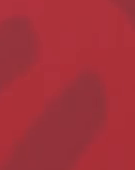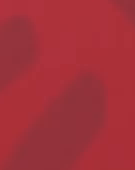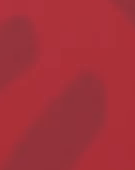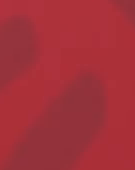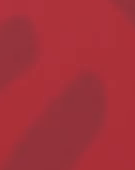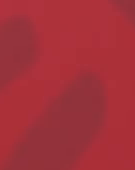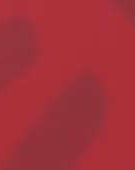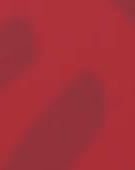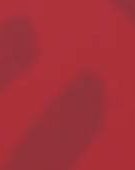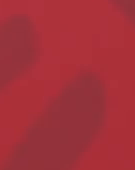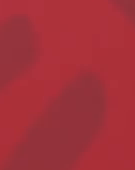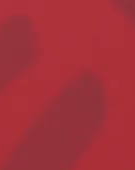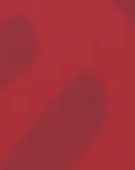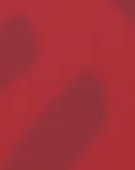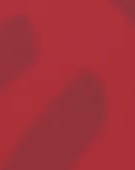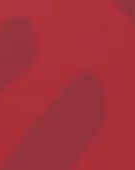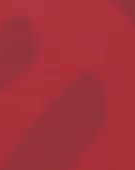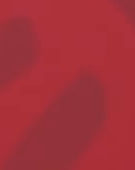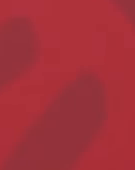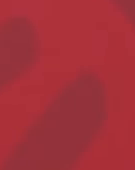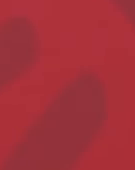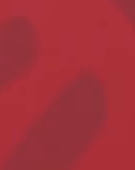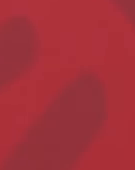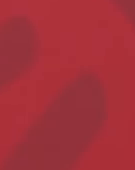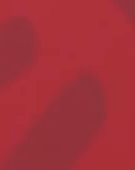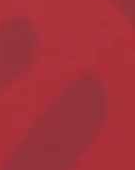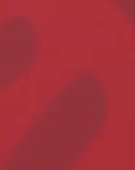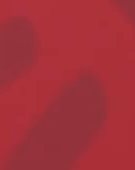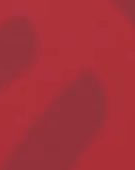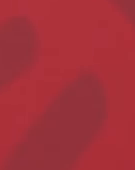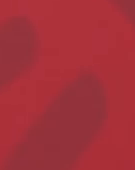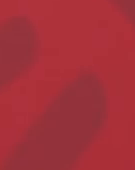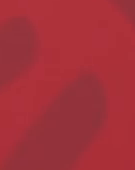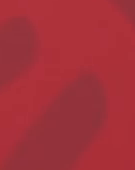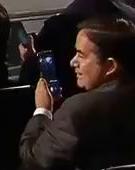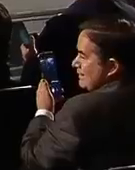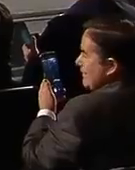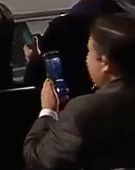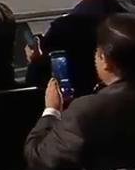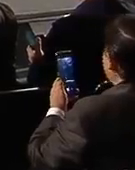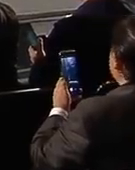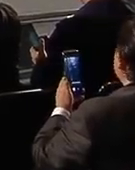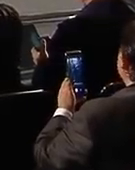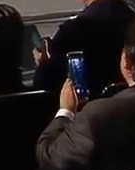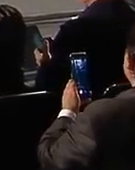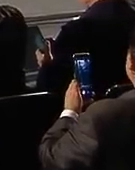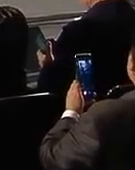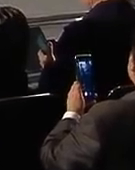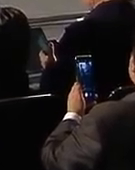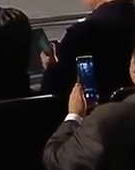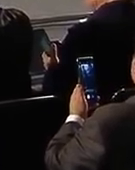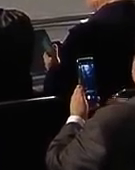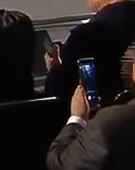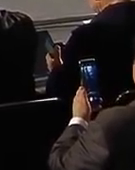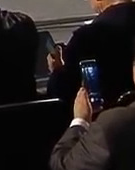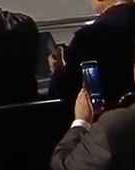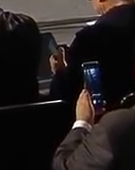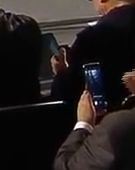Nos acompaña el fiscal general de la República, Alejandro Gertz